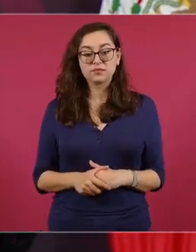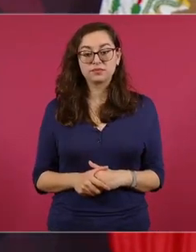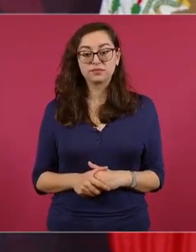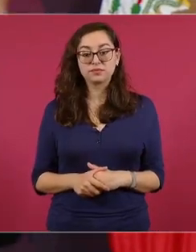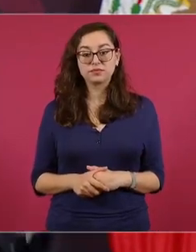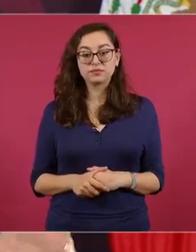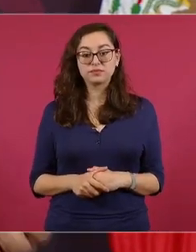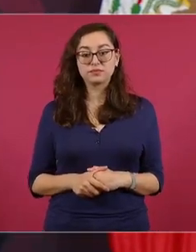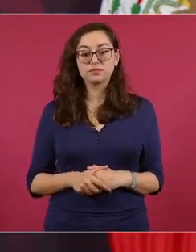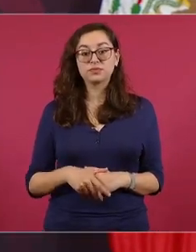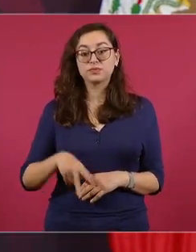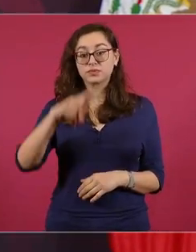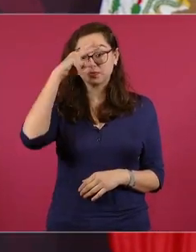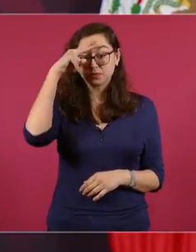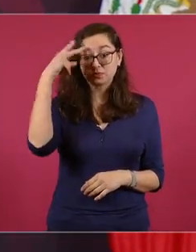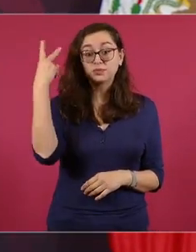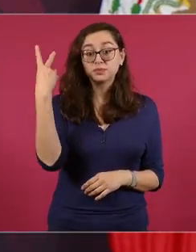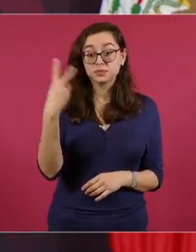es